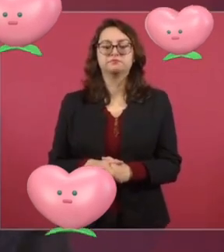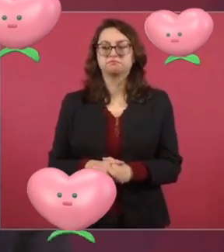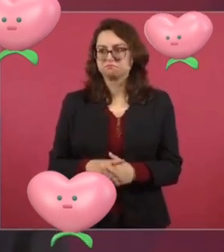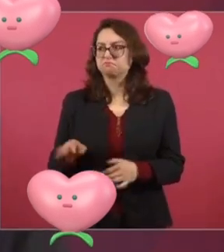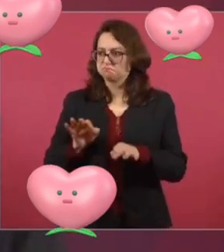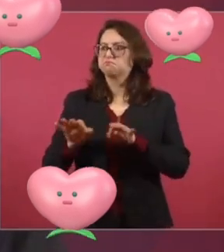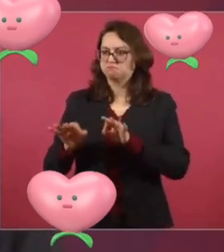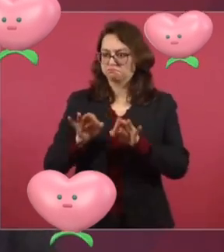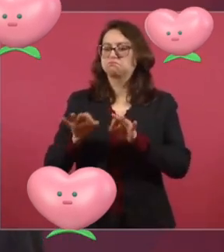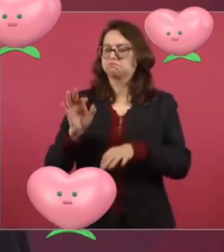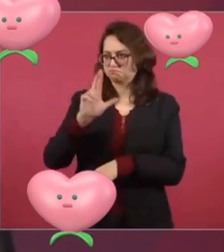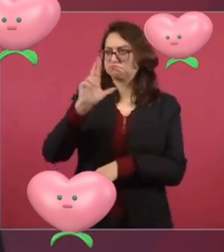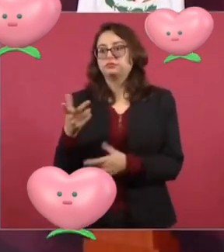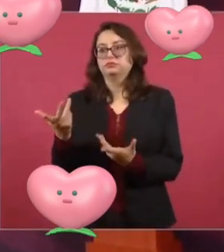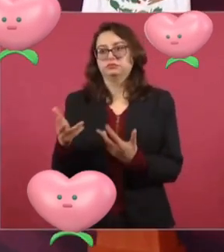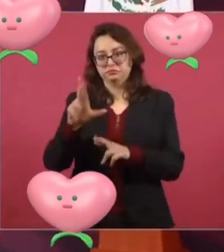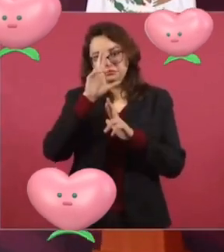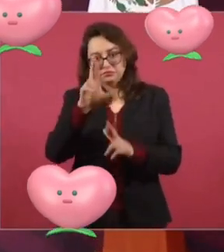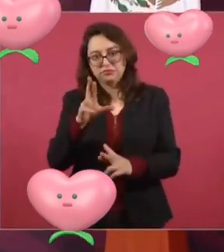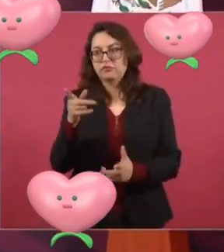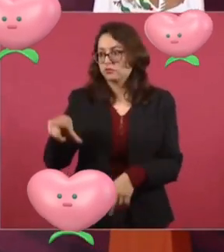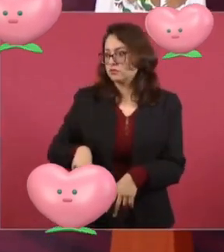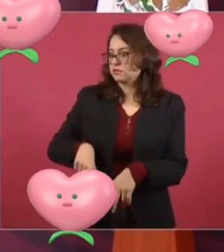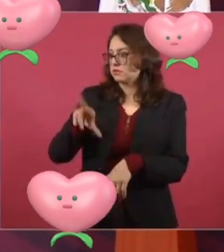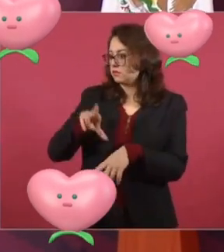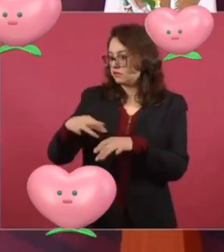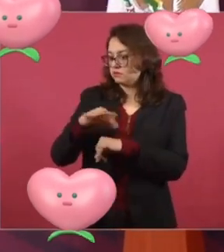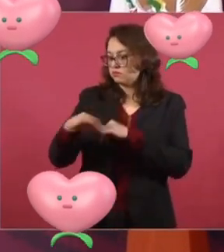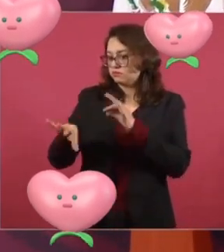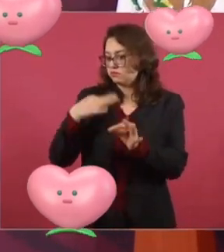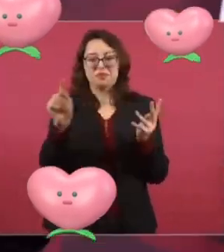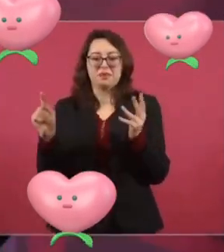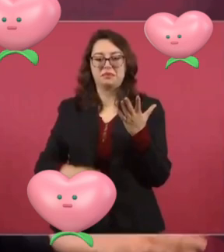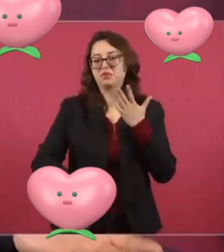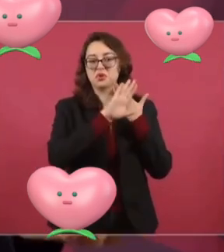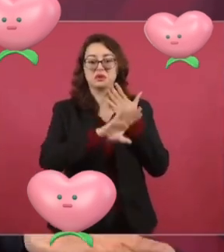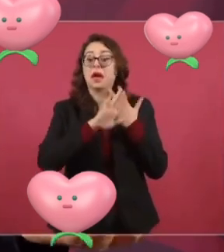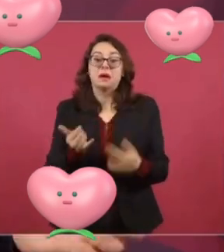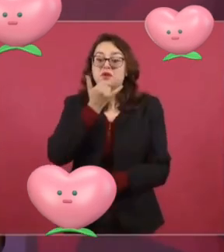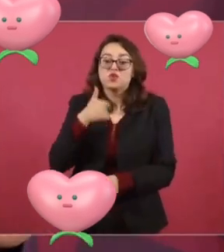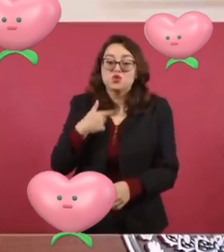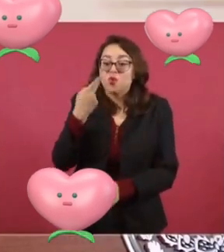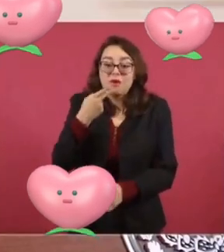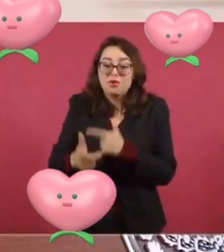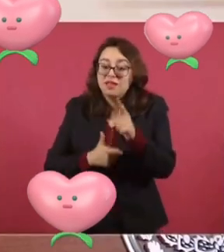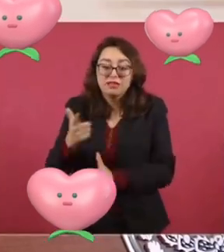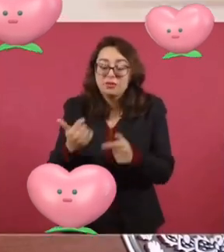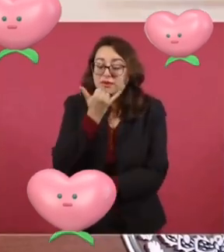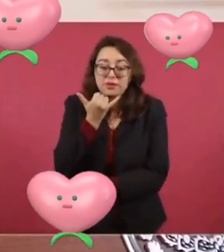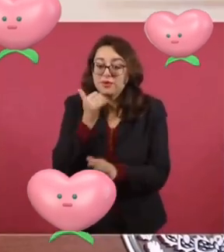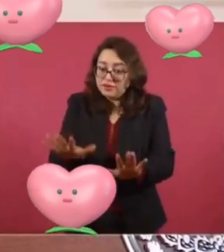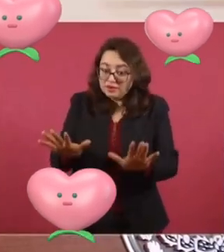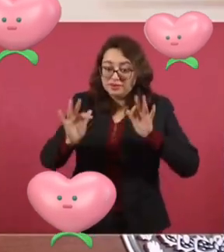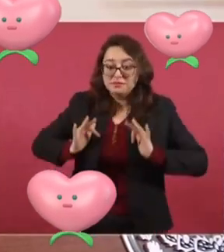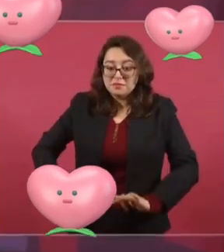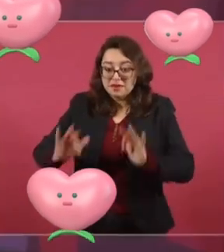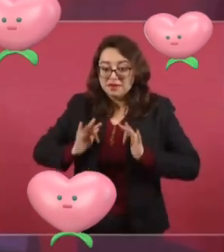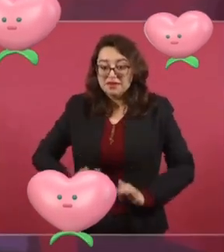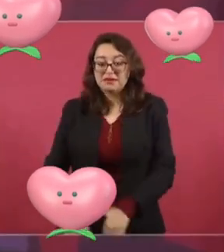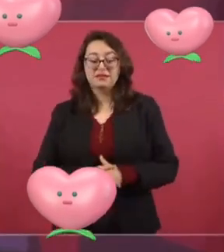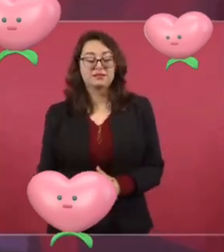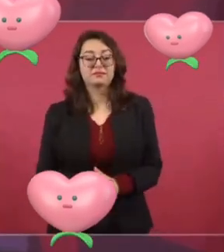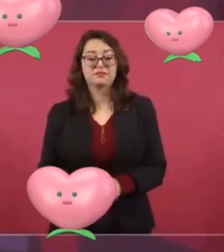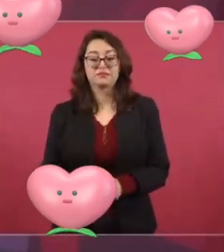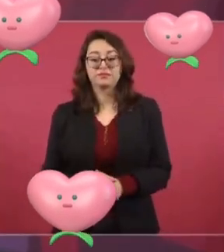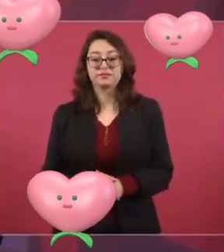reconocerle al gobernador del Estado de México. Y voy a ir a su informe. No hablo de corrido, espérenme. No